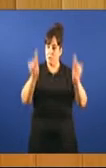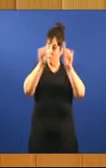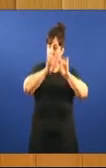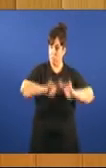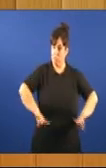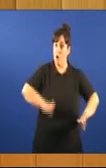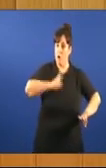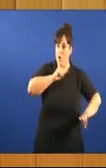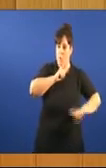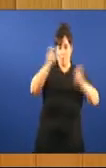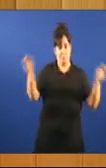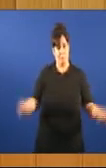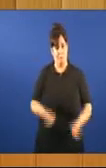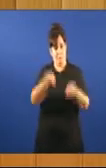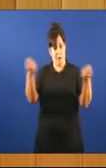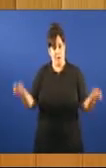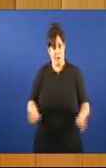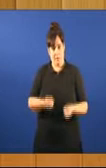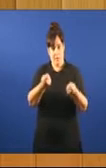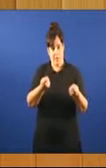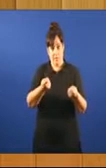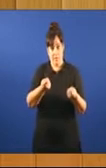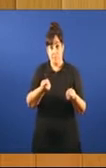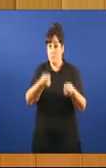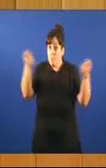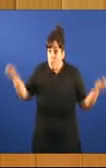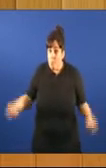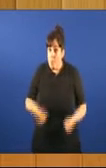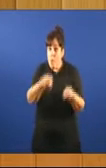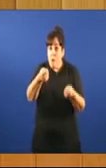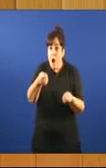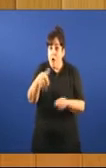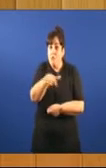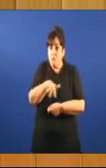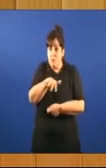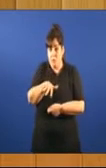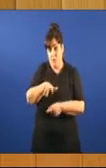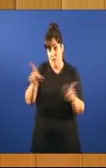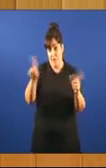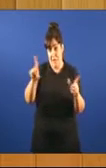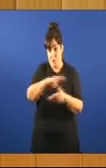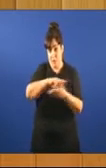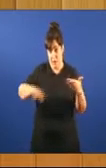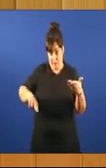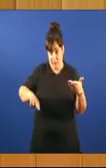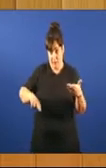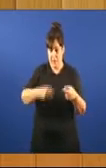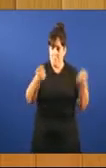da propaganda no que ten convertido a TVG. Marketing e tamén